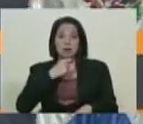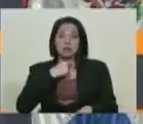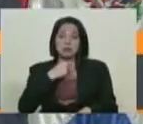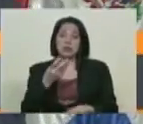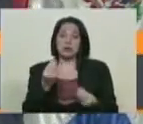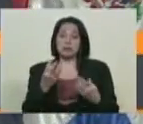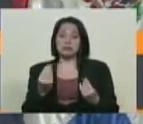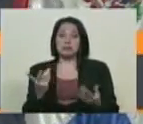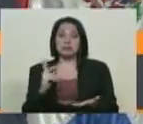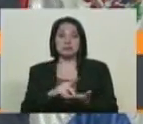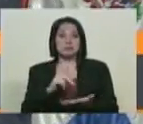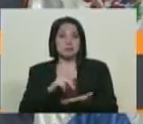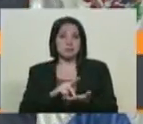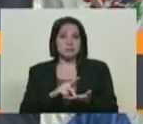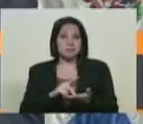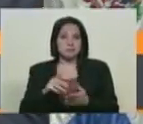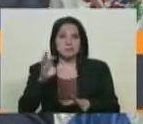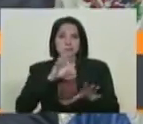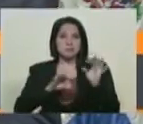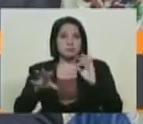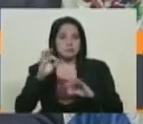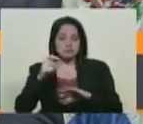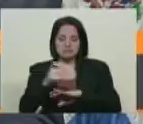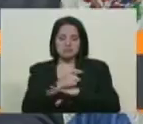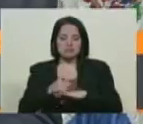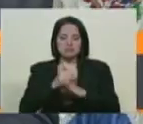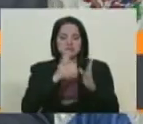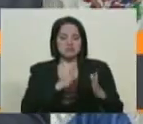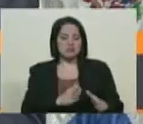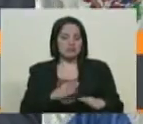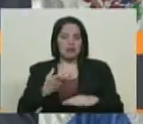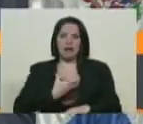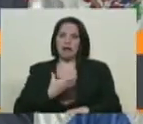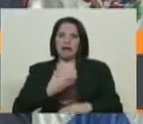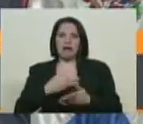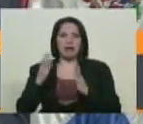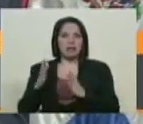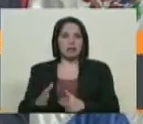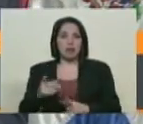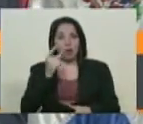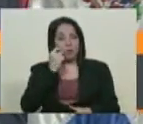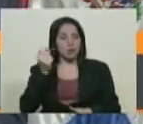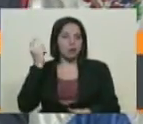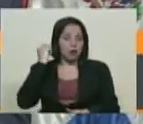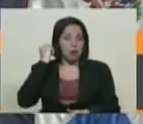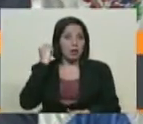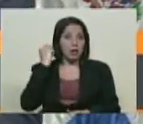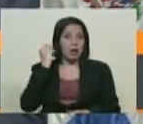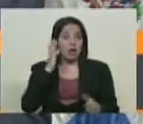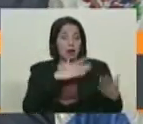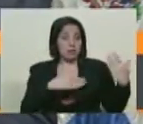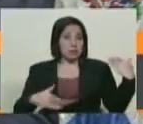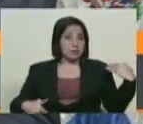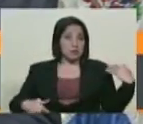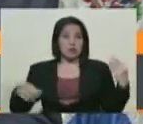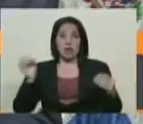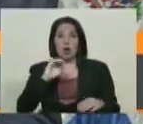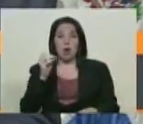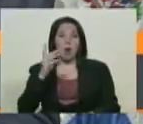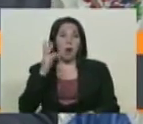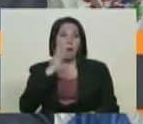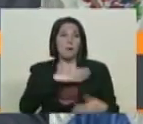votar. Nos gusta escoger a nuestros gobernadores, a nuestros alcaldes, a nuestras alcaldesas, a nuestro presidente o